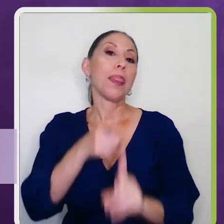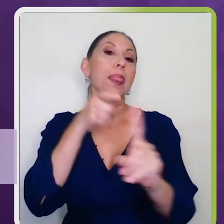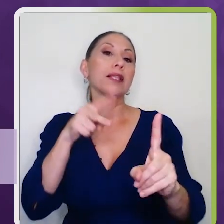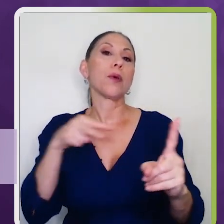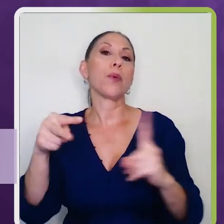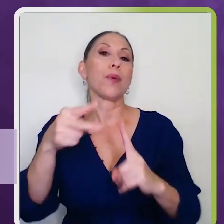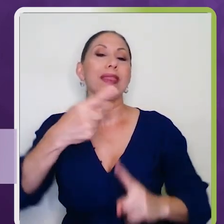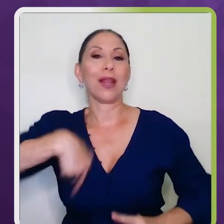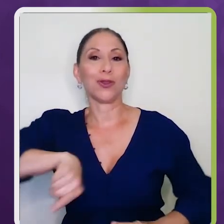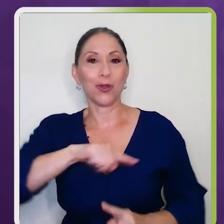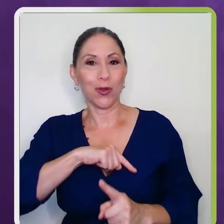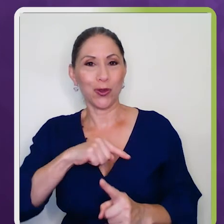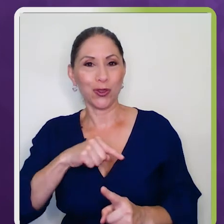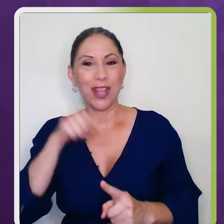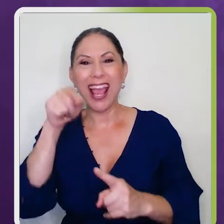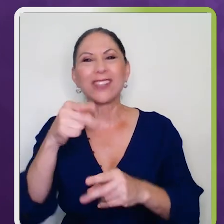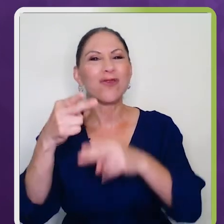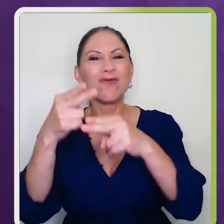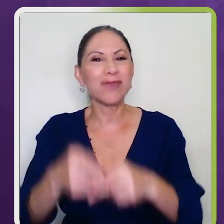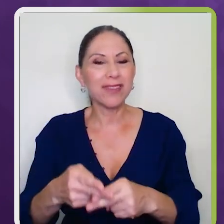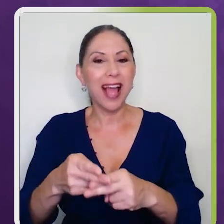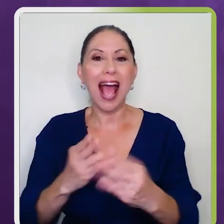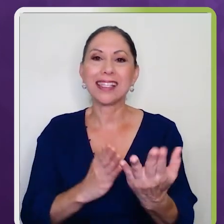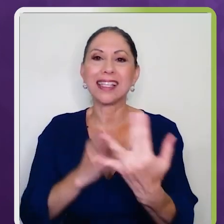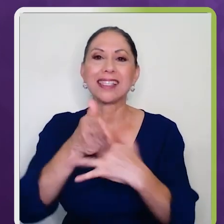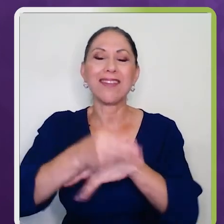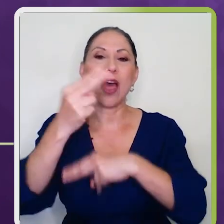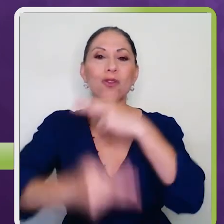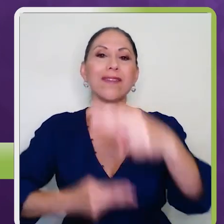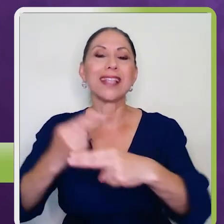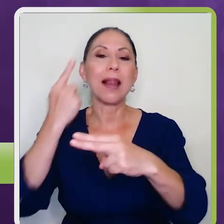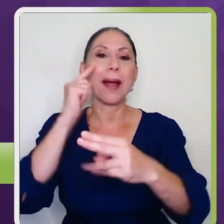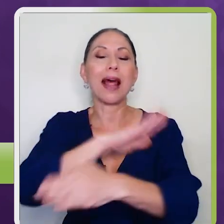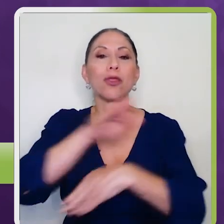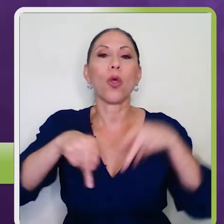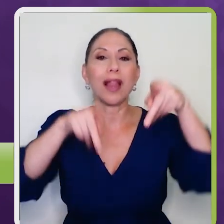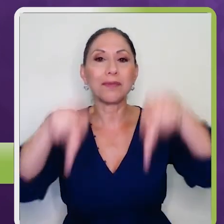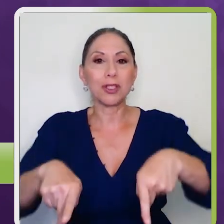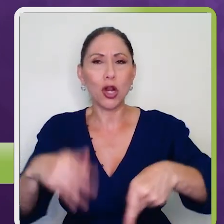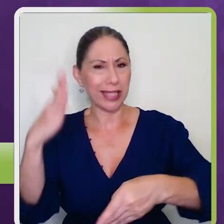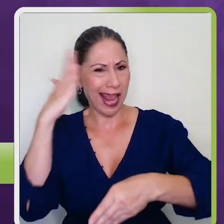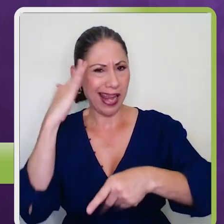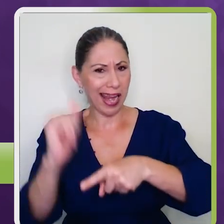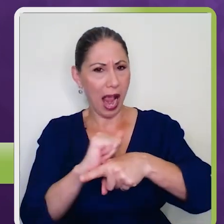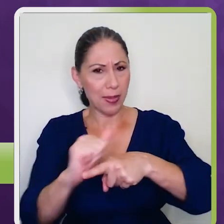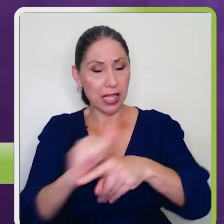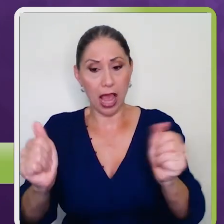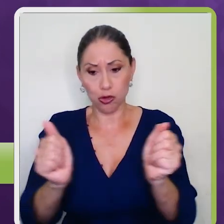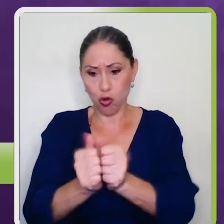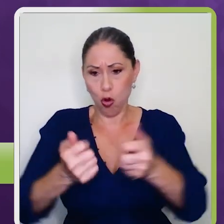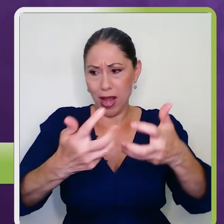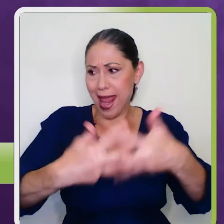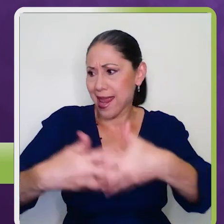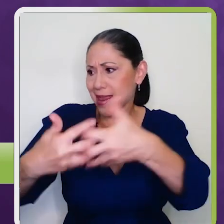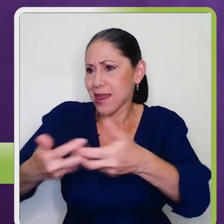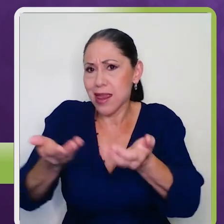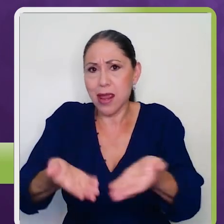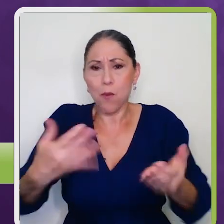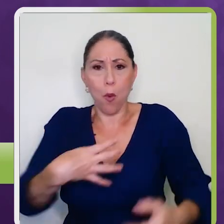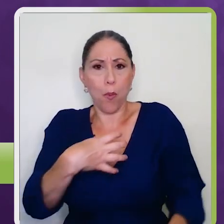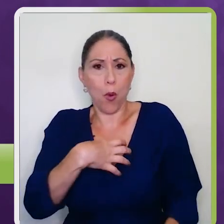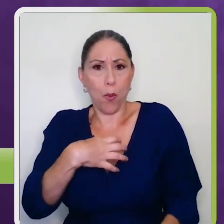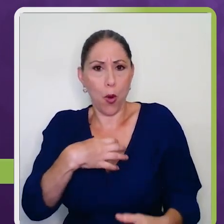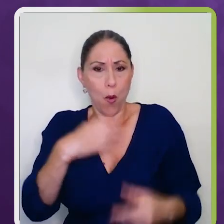Desde el ámbito que nosotros lo vemos, que es accesibilidad universal para todos, capacitados y con equipo propio para lograr la